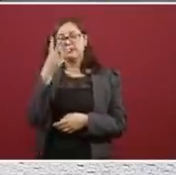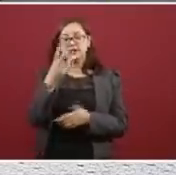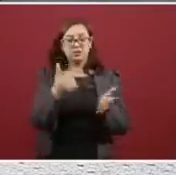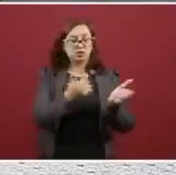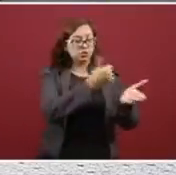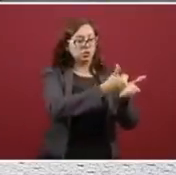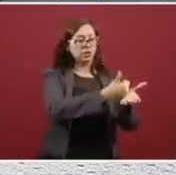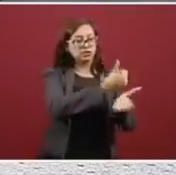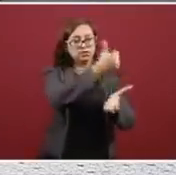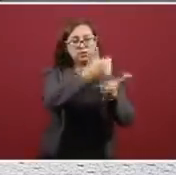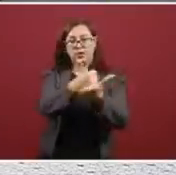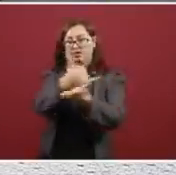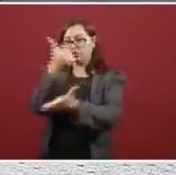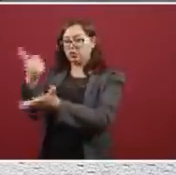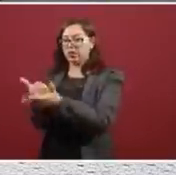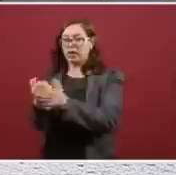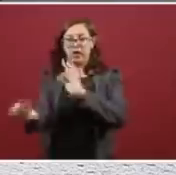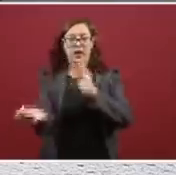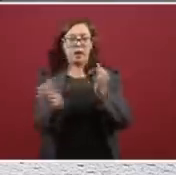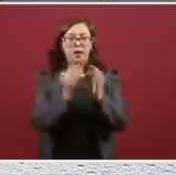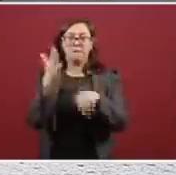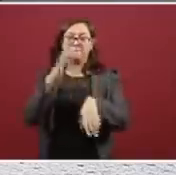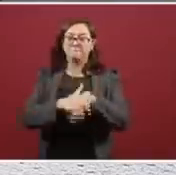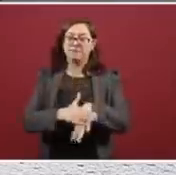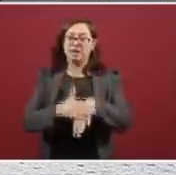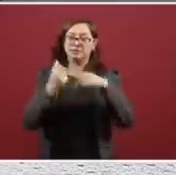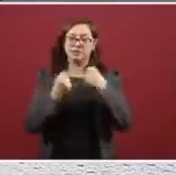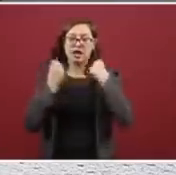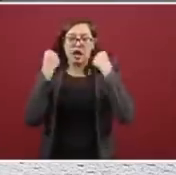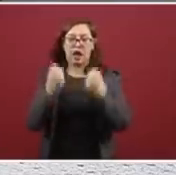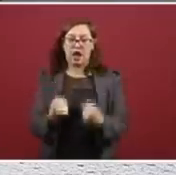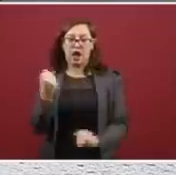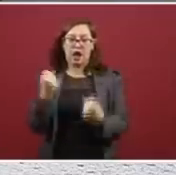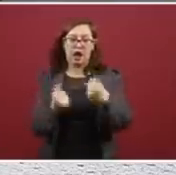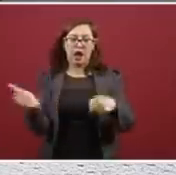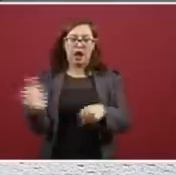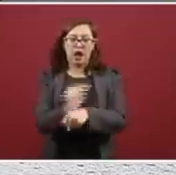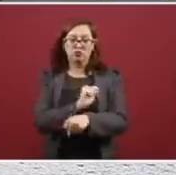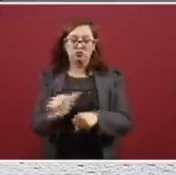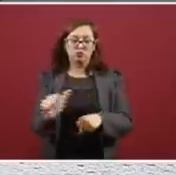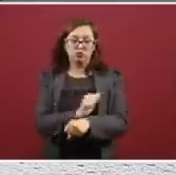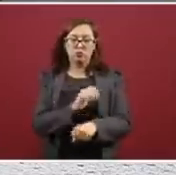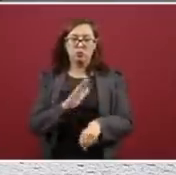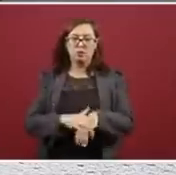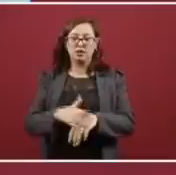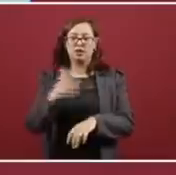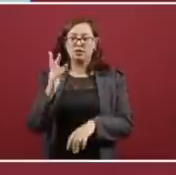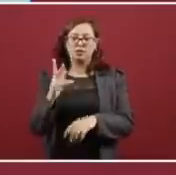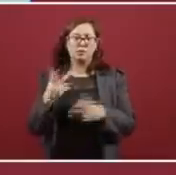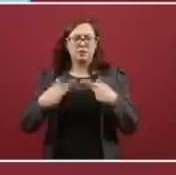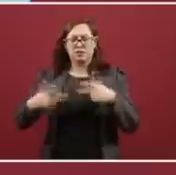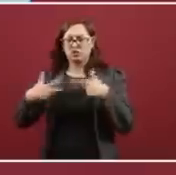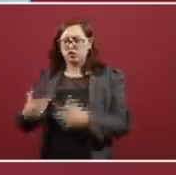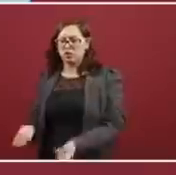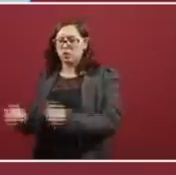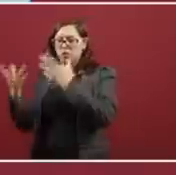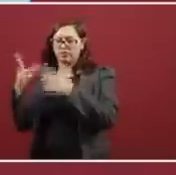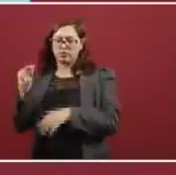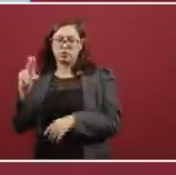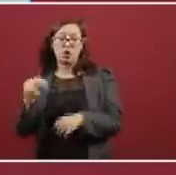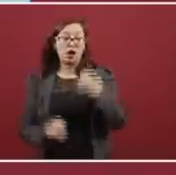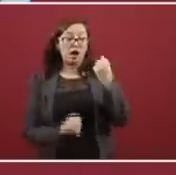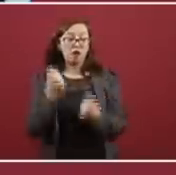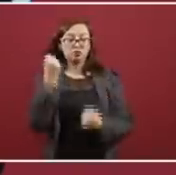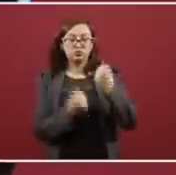metropolitanas con el mayor parque vehicular qué es lo que estamos tomando en cuenta no población sino parque vehicular